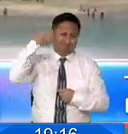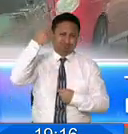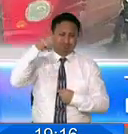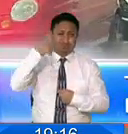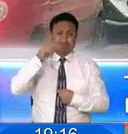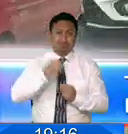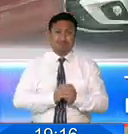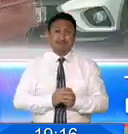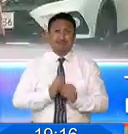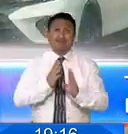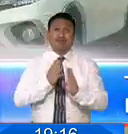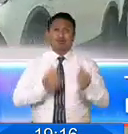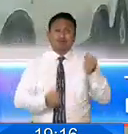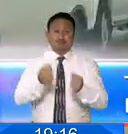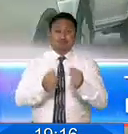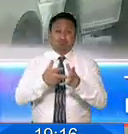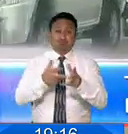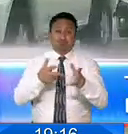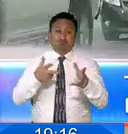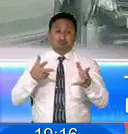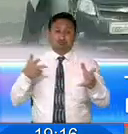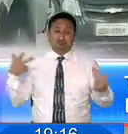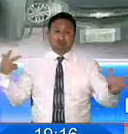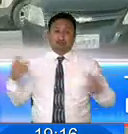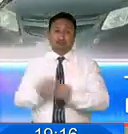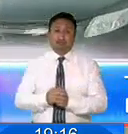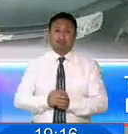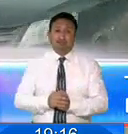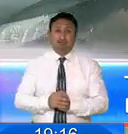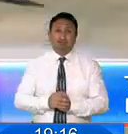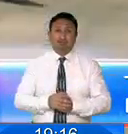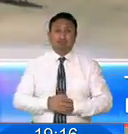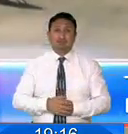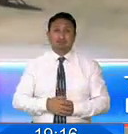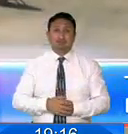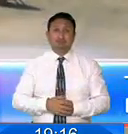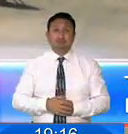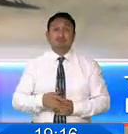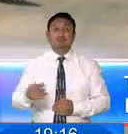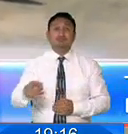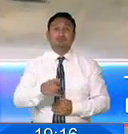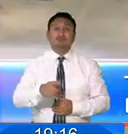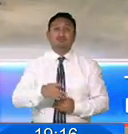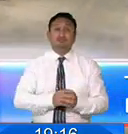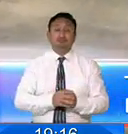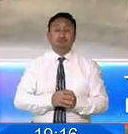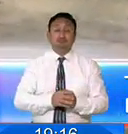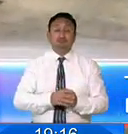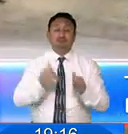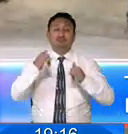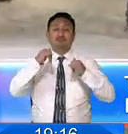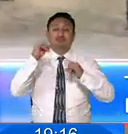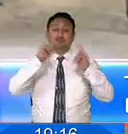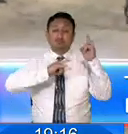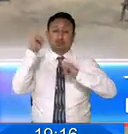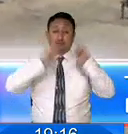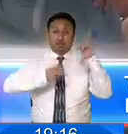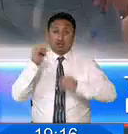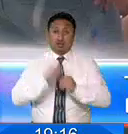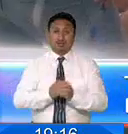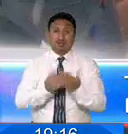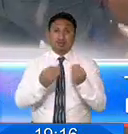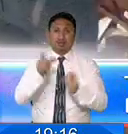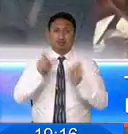colas de vehículos se formaron en las vías de la ruta del Espondilus, mientras que en el balneario de Salinas, la concurrencia de bañistas en la playa también